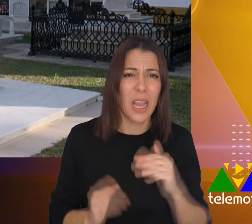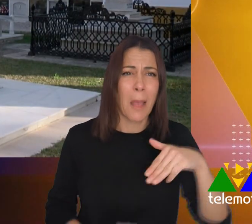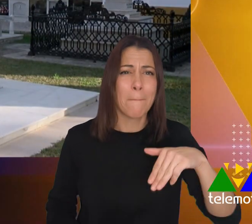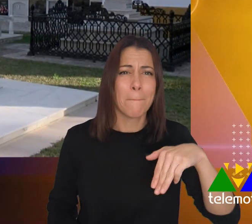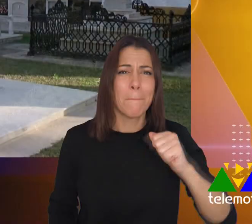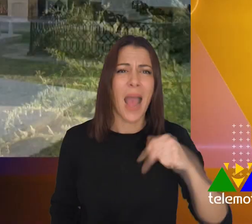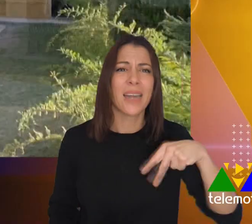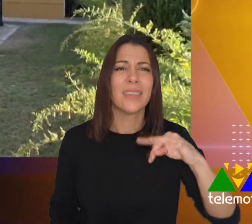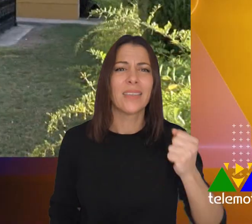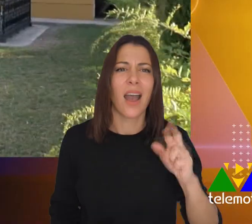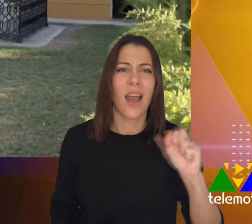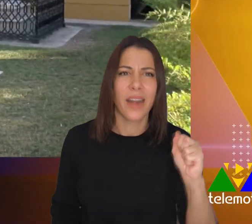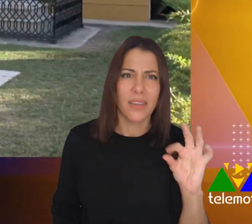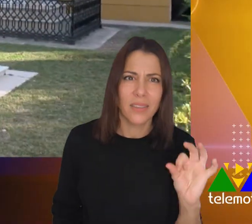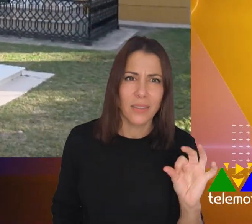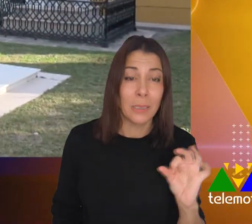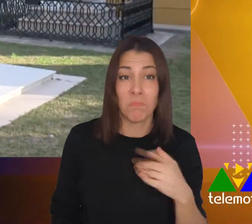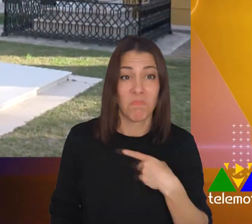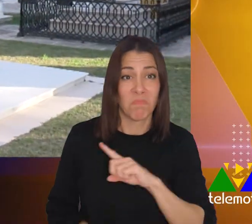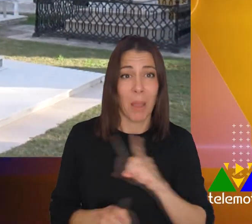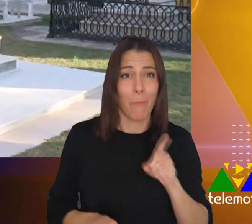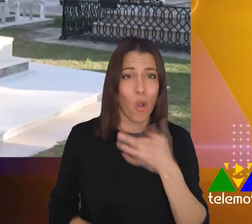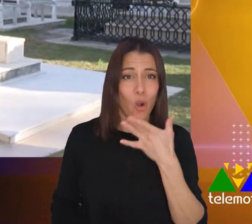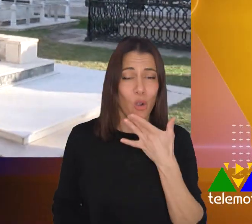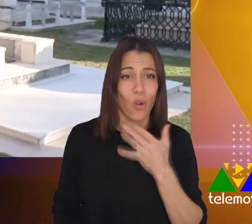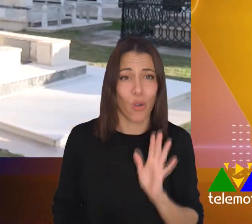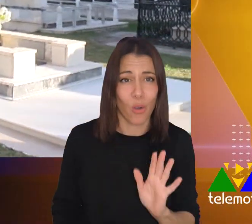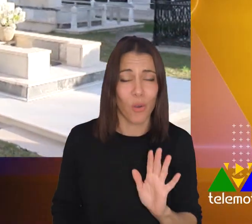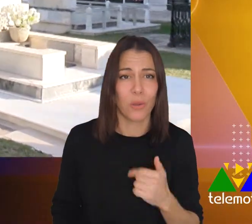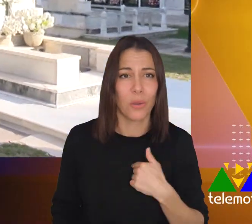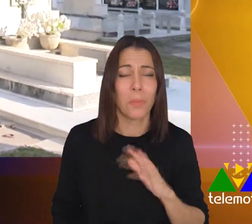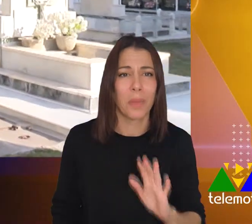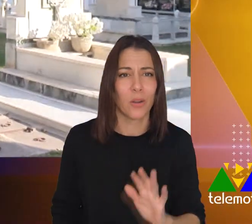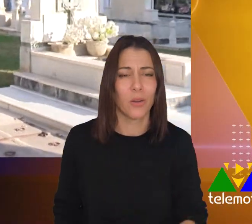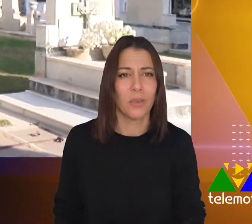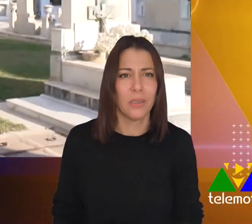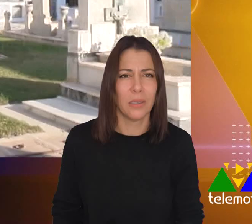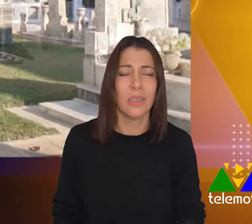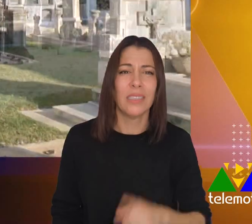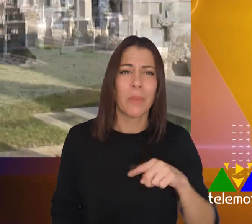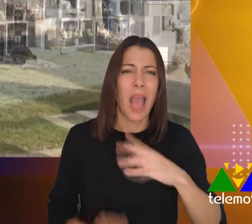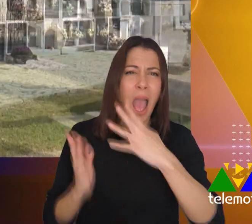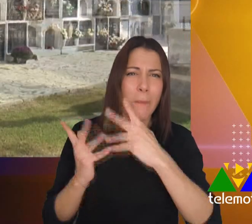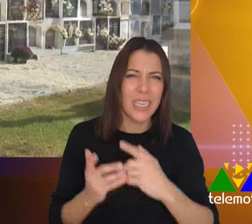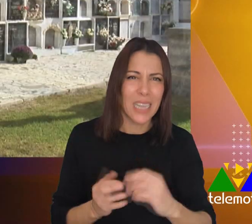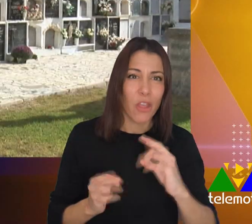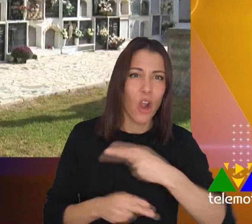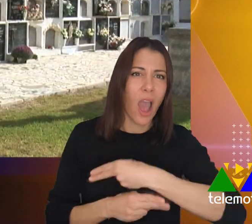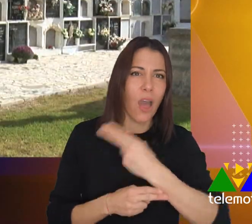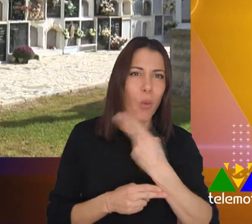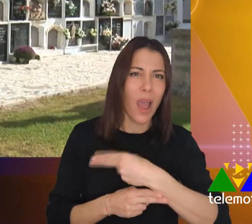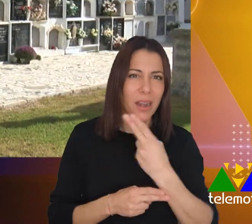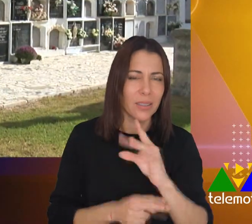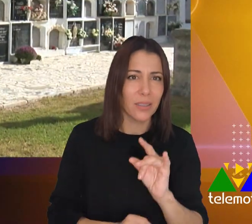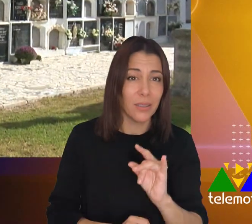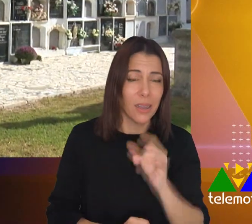Mantarás y Gans. No, tampoco lo conozco yo. Este, por ejemplo, Mantarás, administrador de aduanas. Administrador de